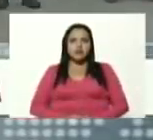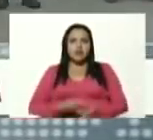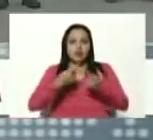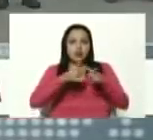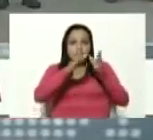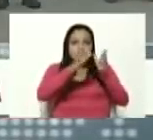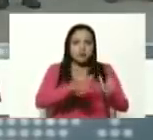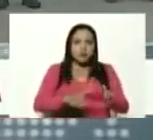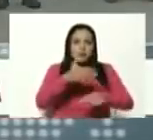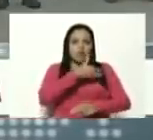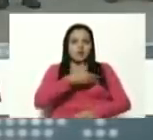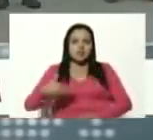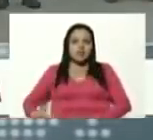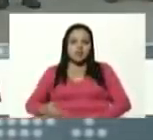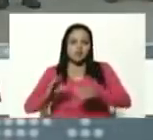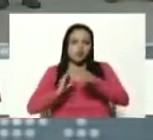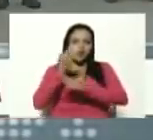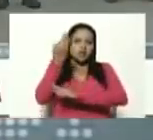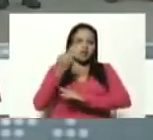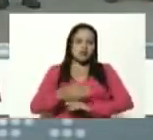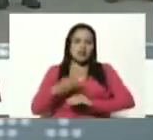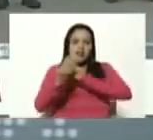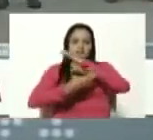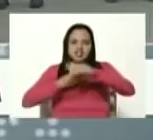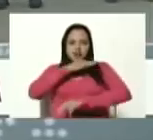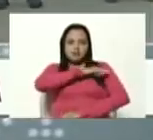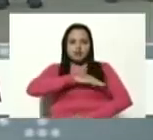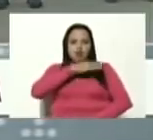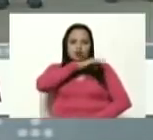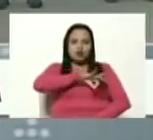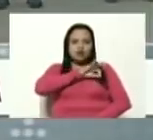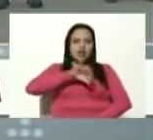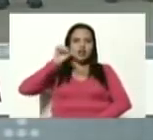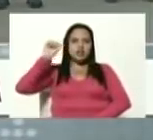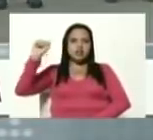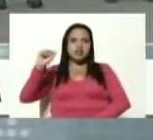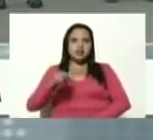Marjorie Moreno, presidenta de la Fundación de Bases de Misiones Socialistas.